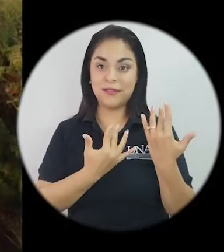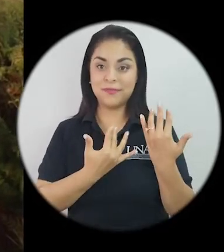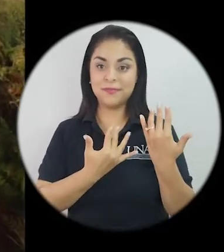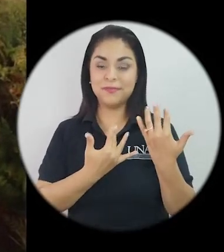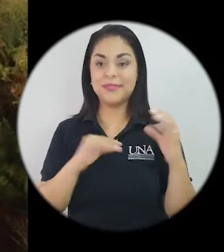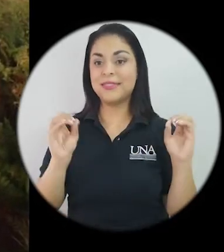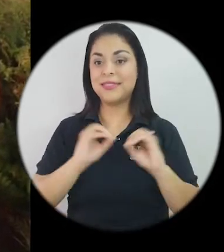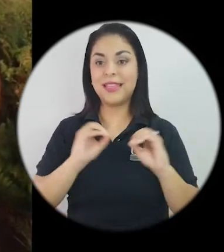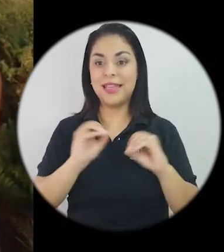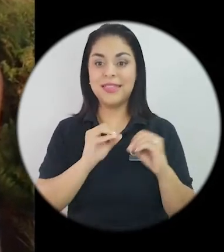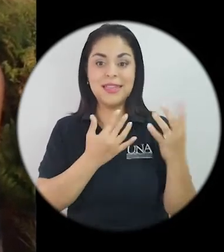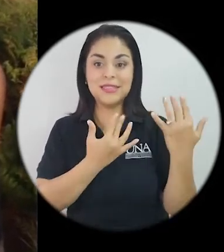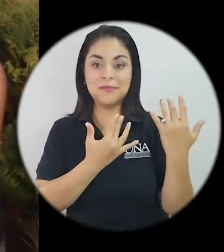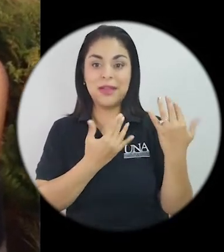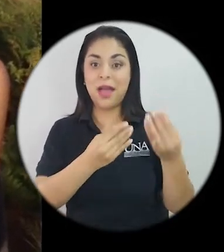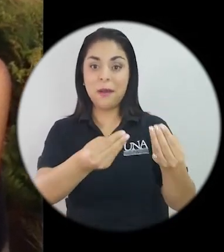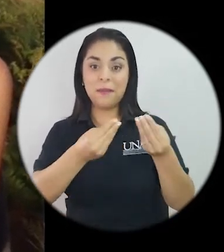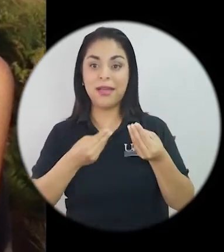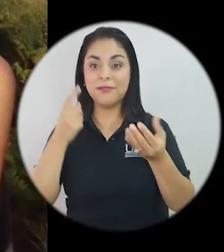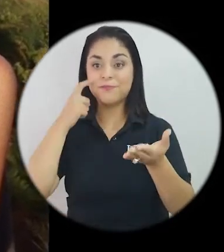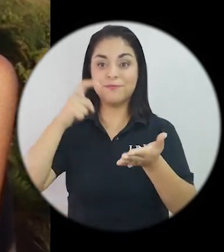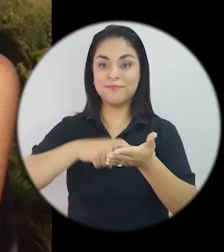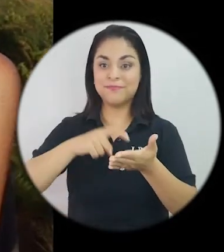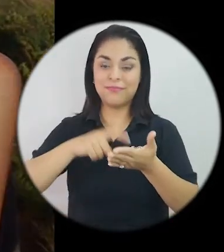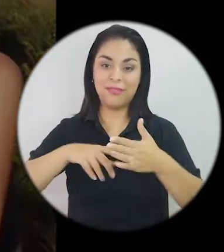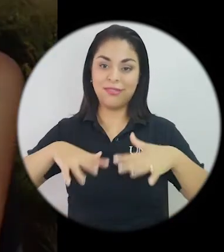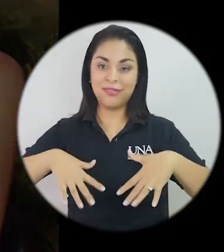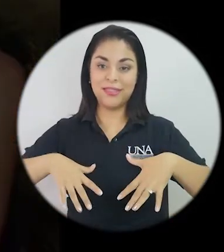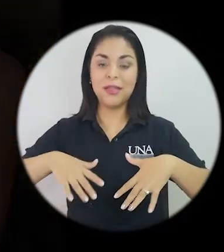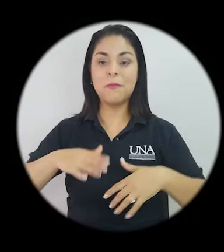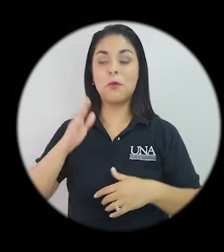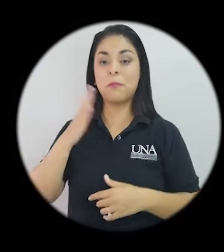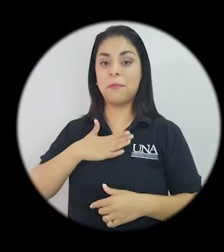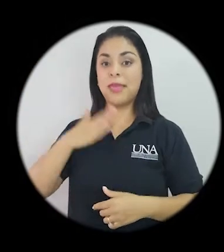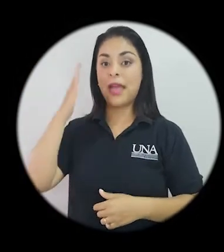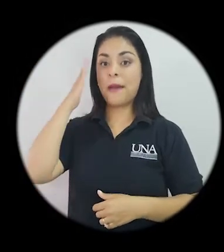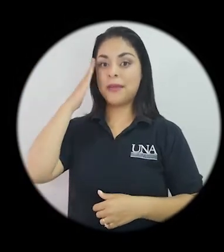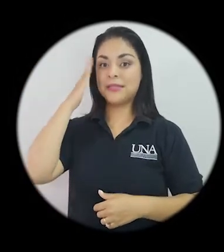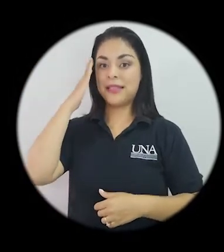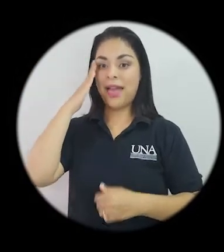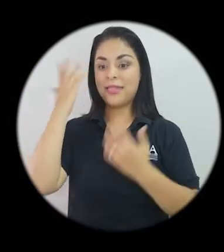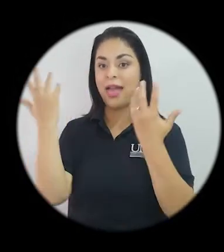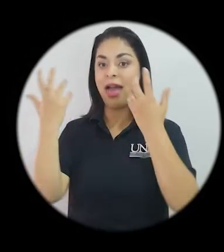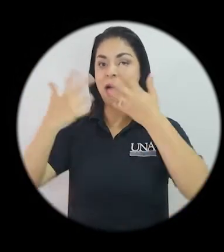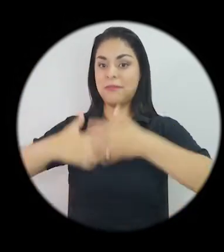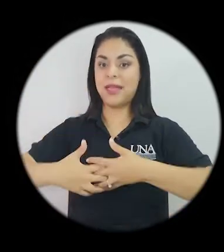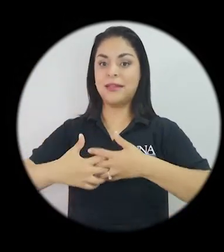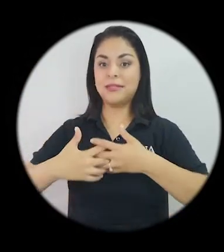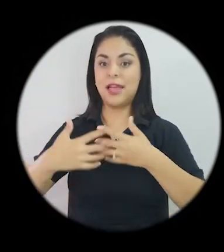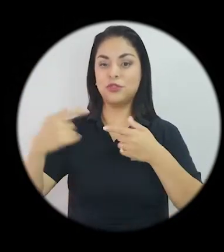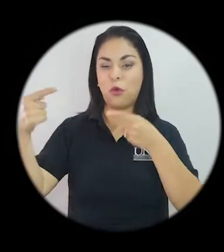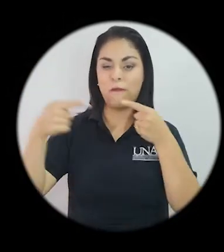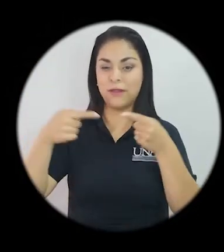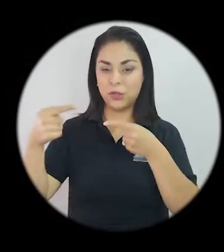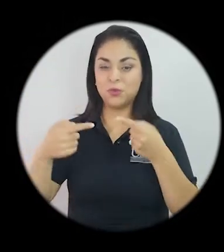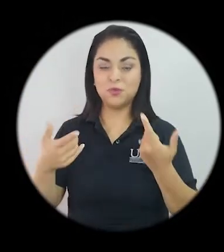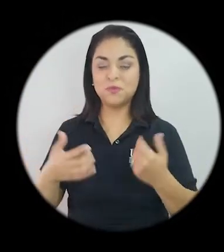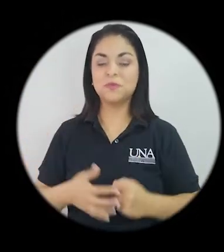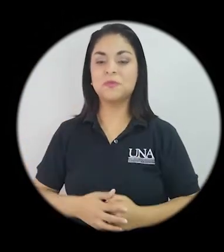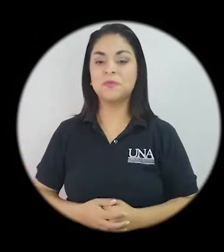no me lo esperaba, ¿verdad? Nadie espera que le dé un reconocimiento por su capacidad de adaptarse a los conflictos.